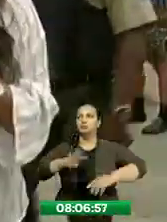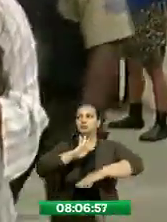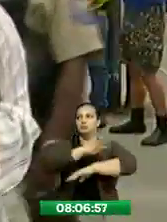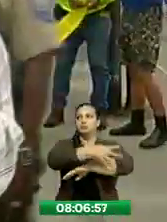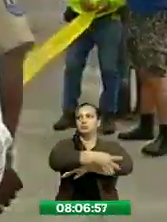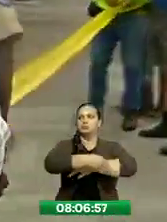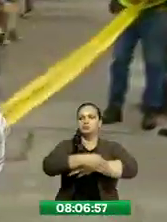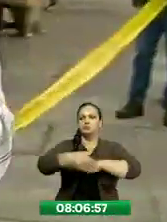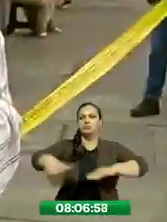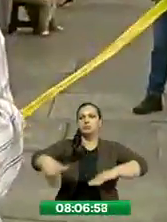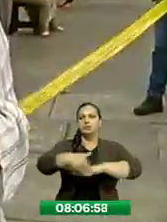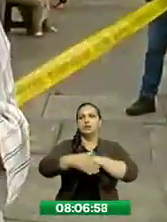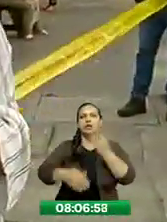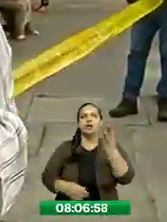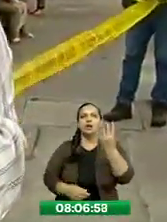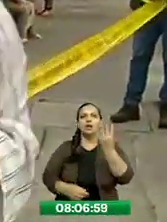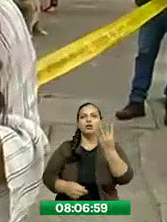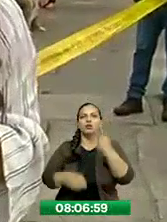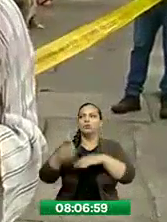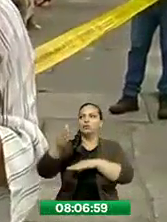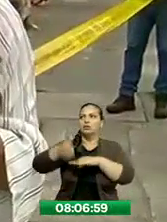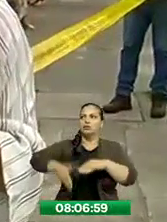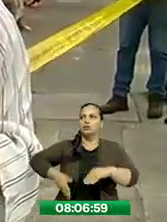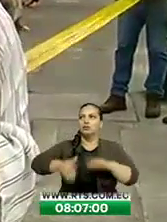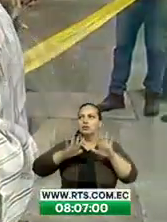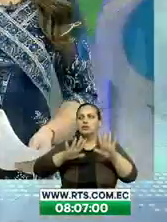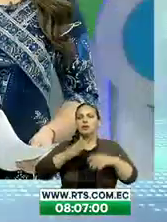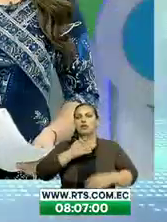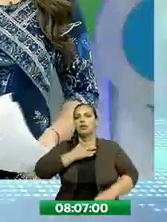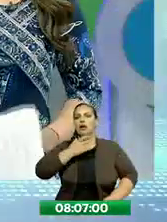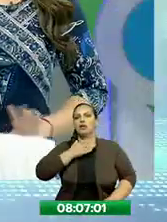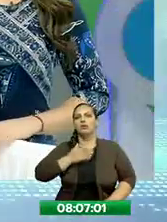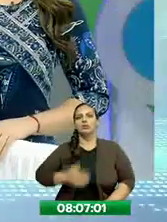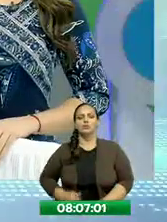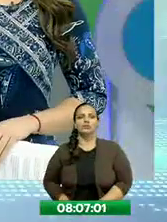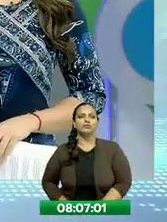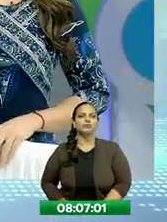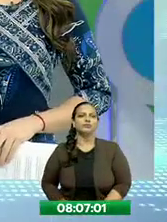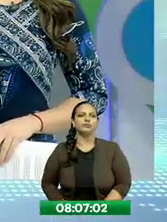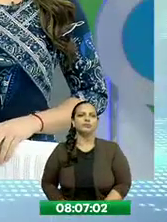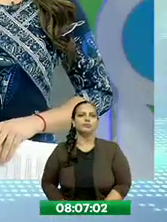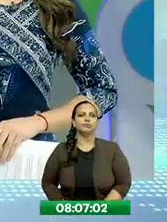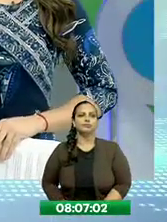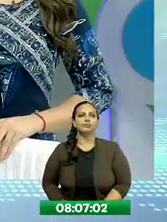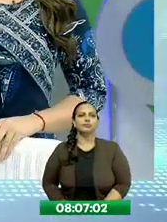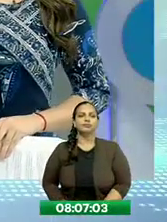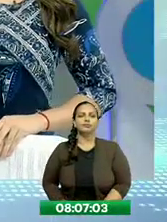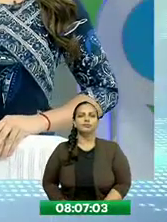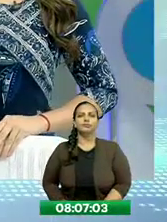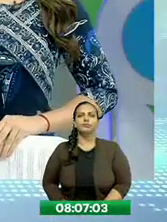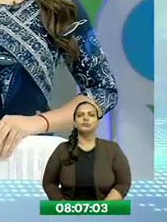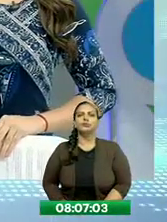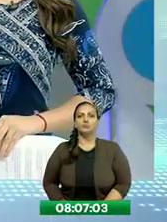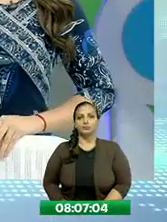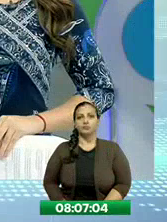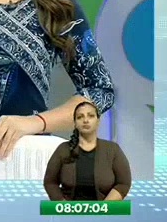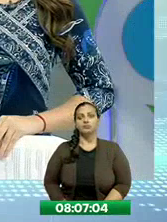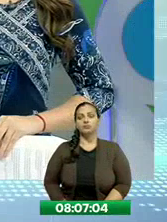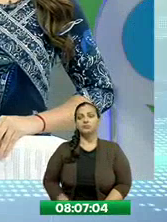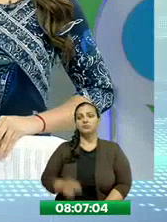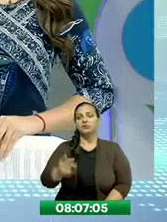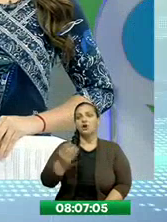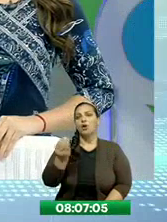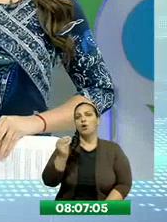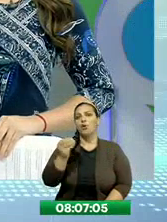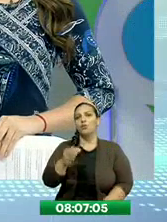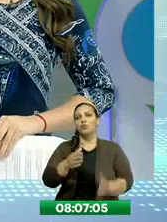10 de agosto en el suburbio de la ciudad de Guayaquil. Esa información que se genera de último momento, una persona se ahogó y falleció.